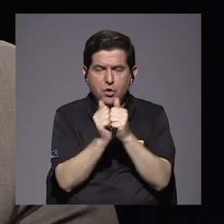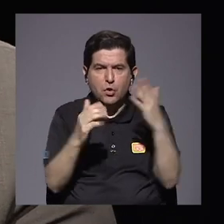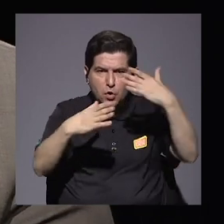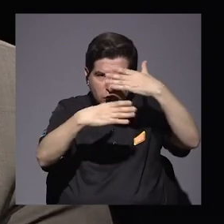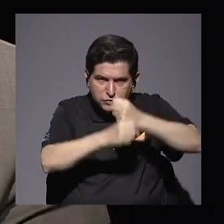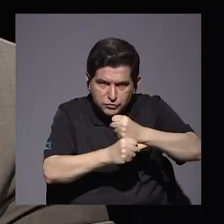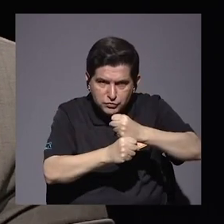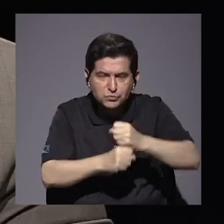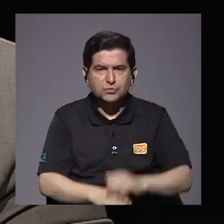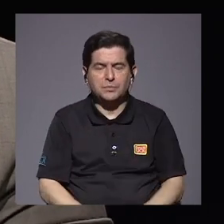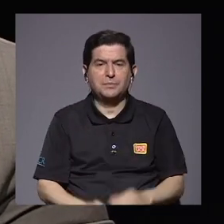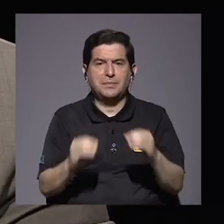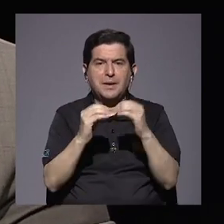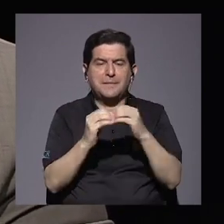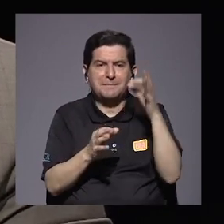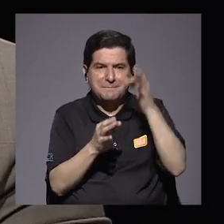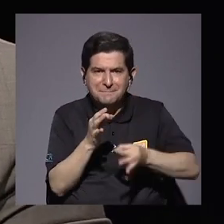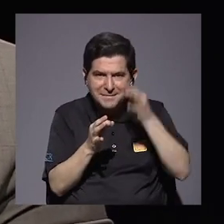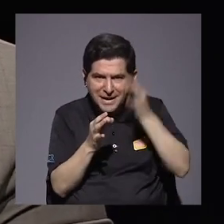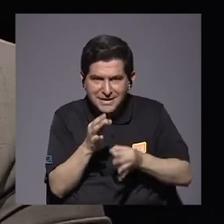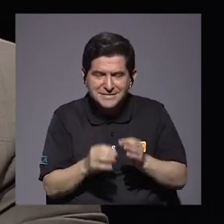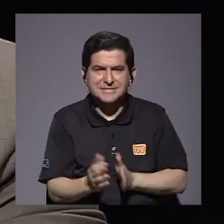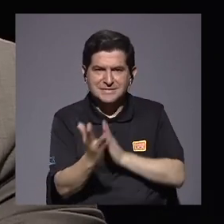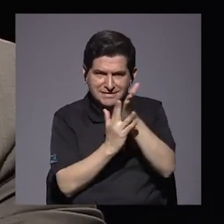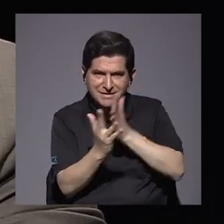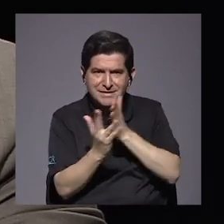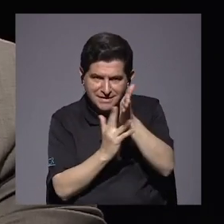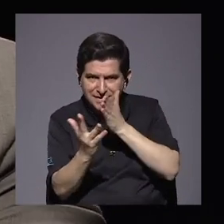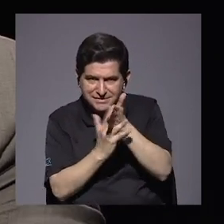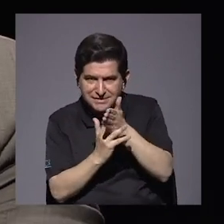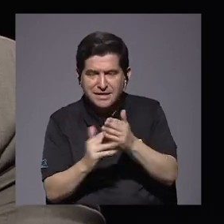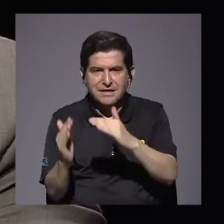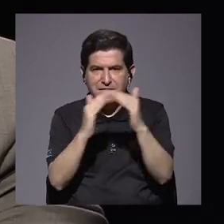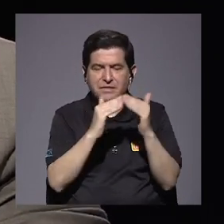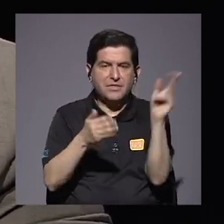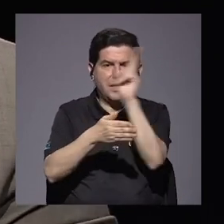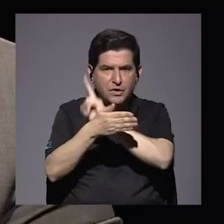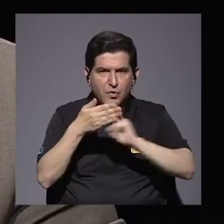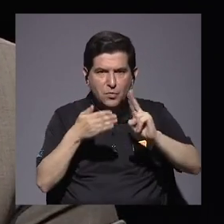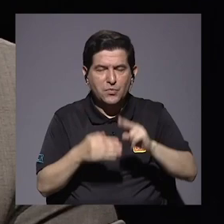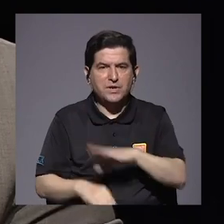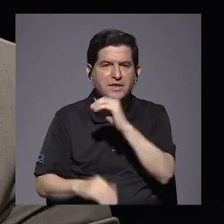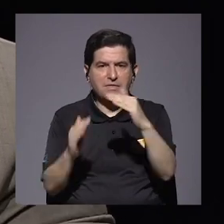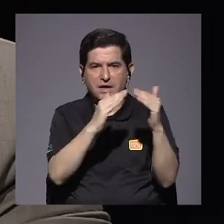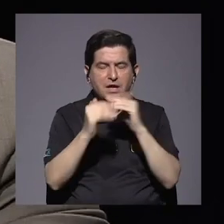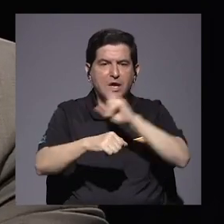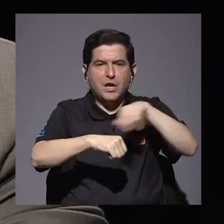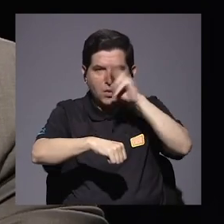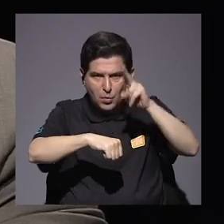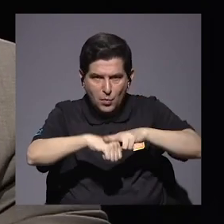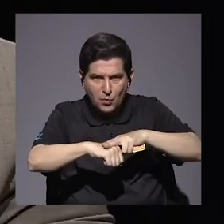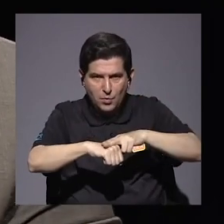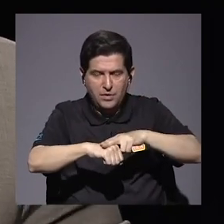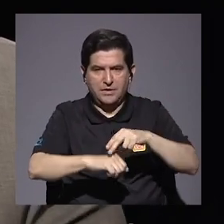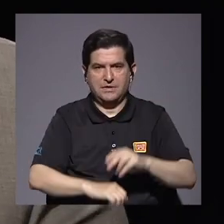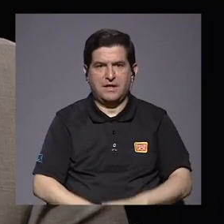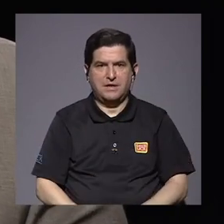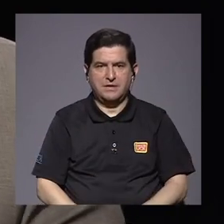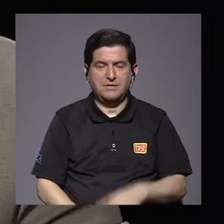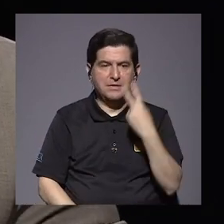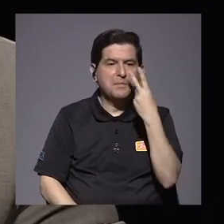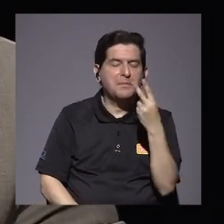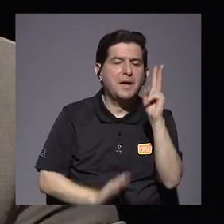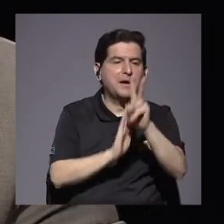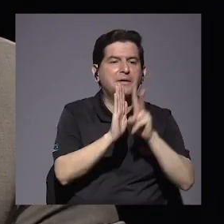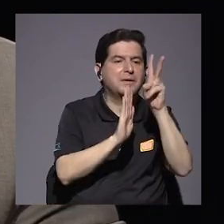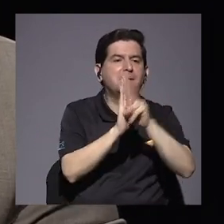la síntesis, es mucho más sencillo, es mucho más accesible para la comunidad universitaria y para la comunidad nacional